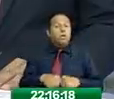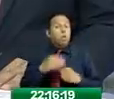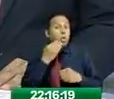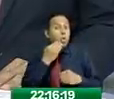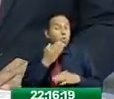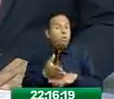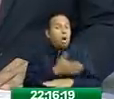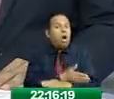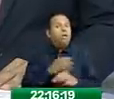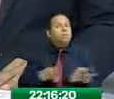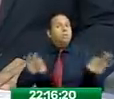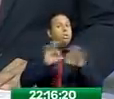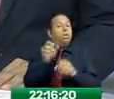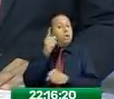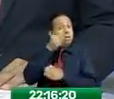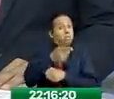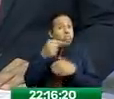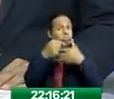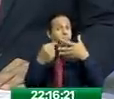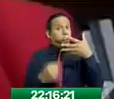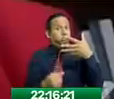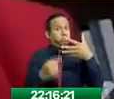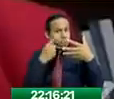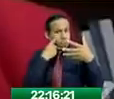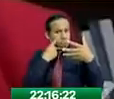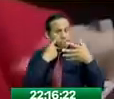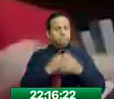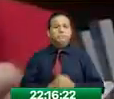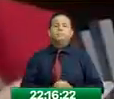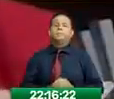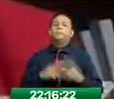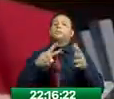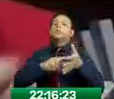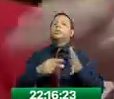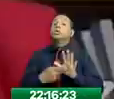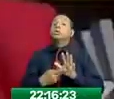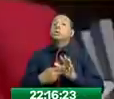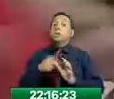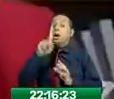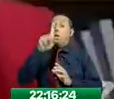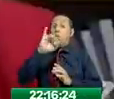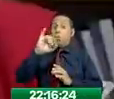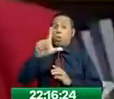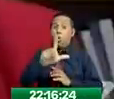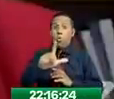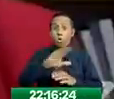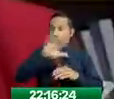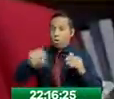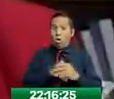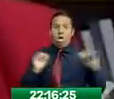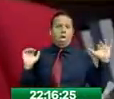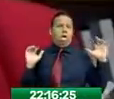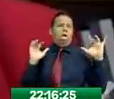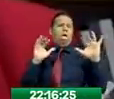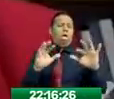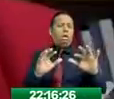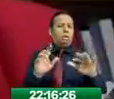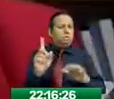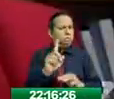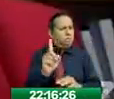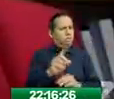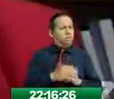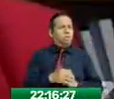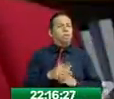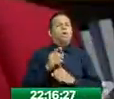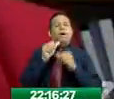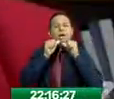lo establecido por las autoridades. Y no quiere decir que el primero de julio todos nos vamos a lanzar a las playas. Este fue el anuncio